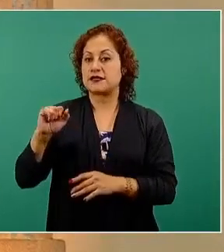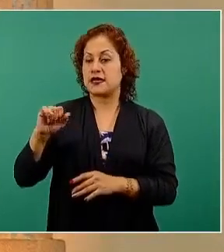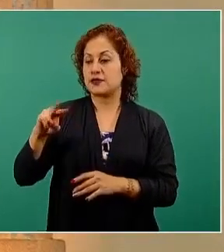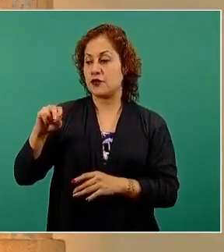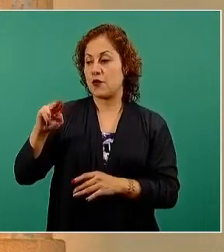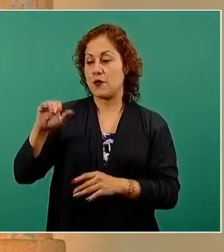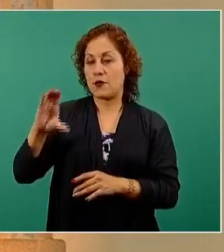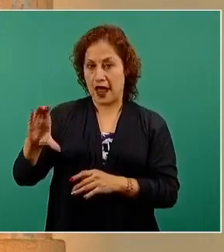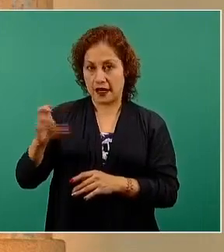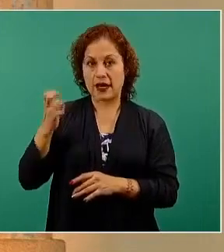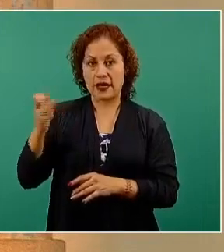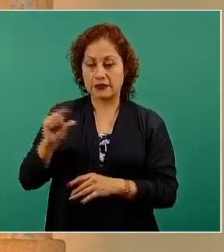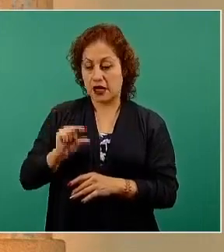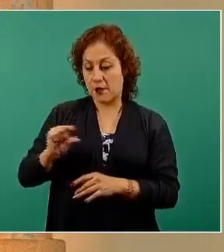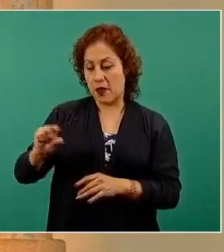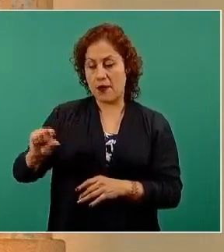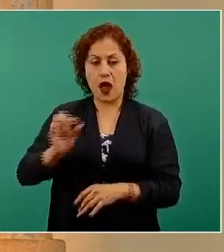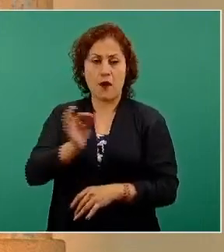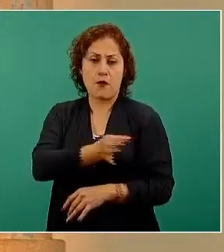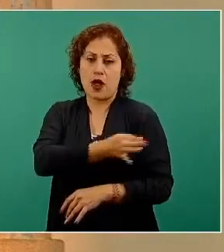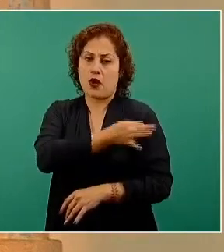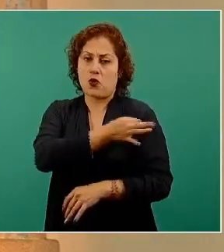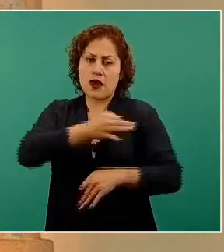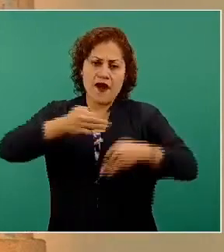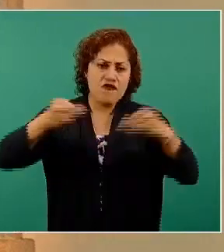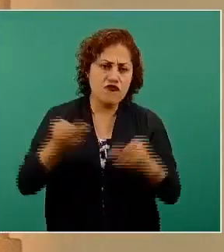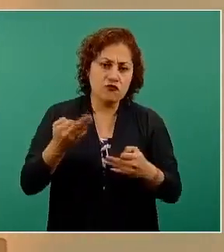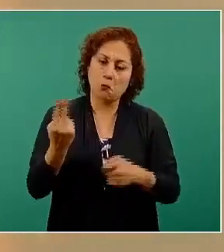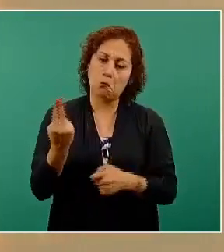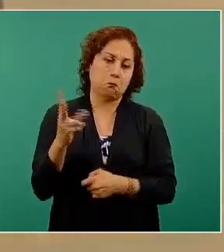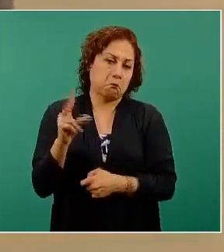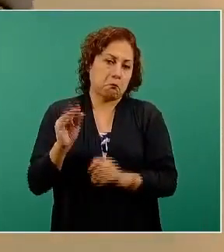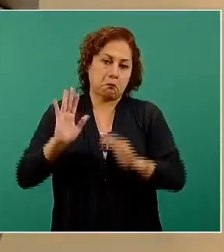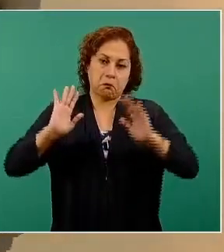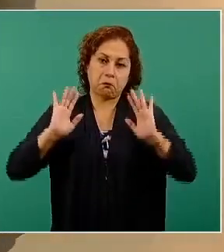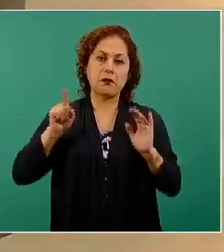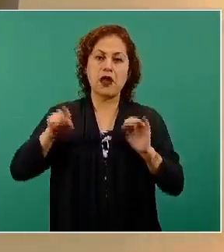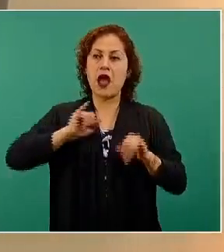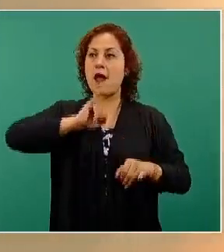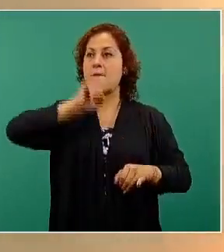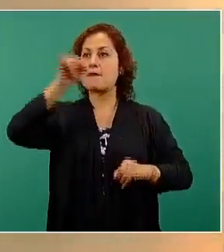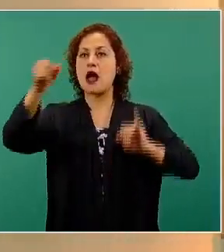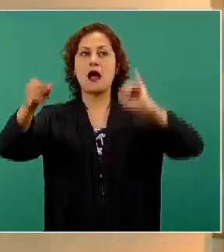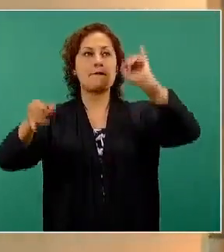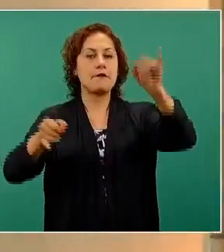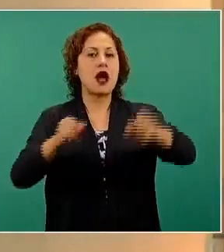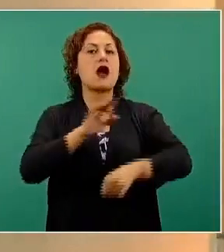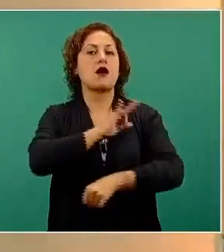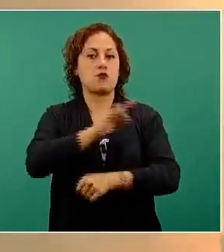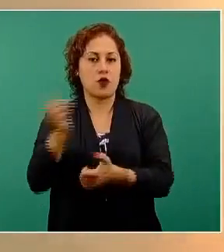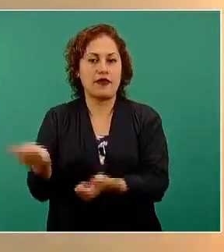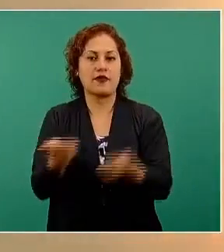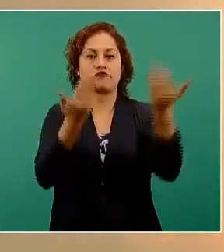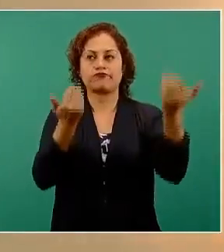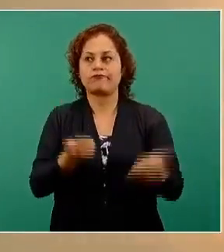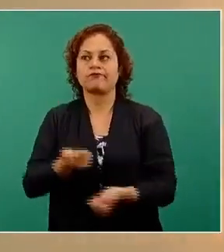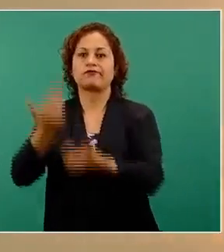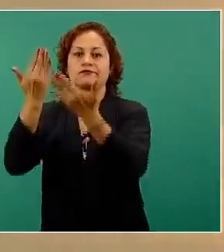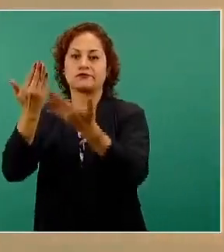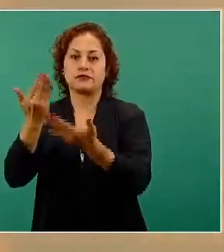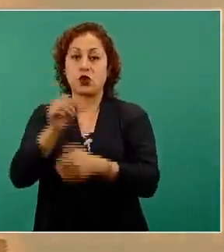una vacuna muy noble que podemos llevar a lugares más remotos, Pfizer no, por el